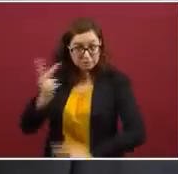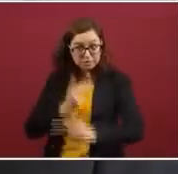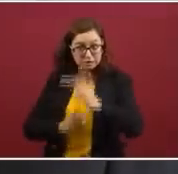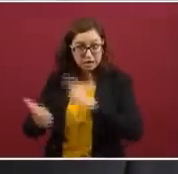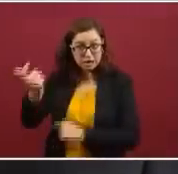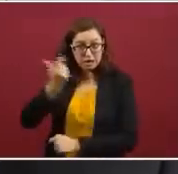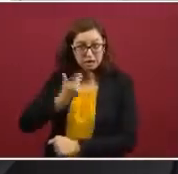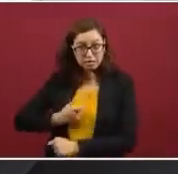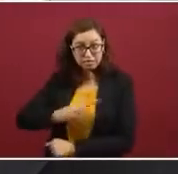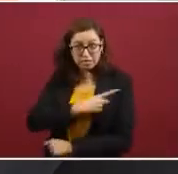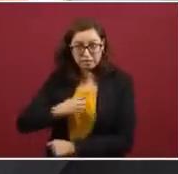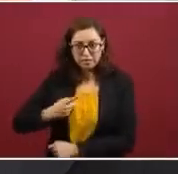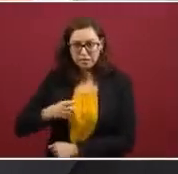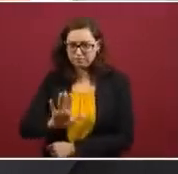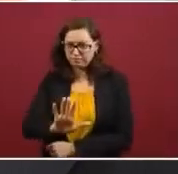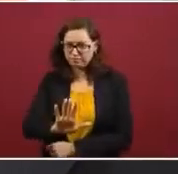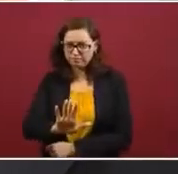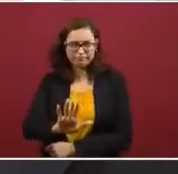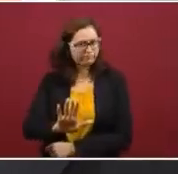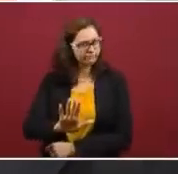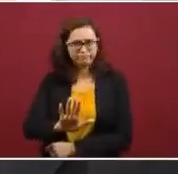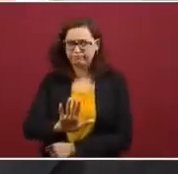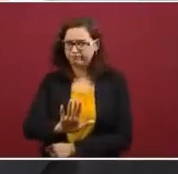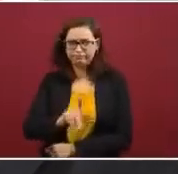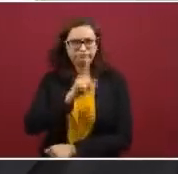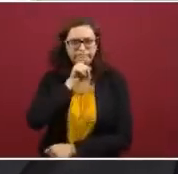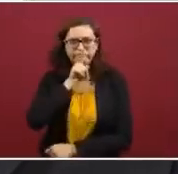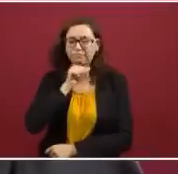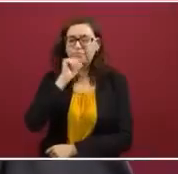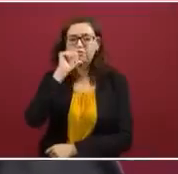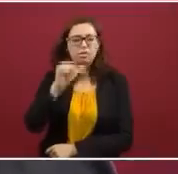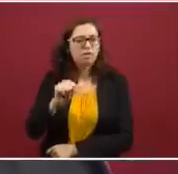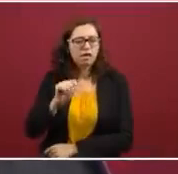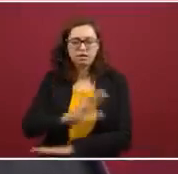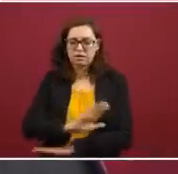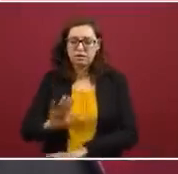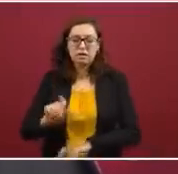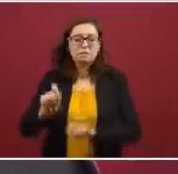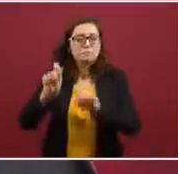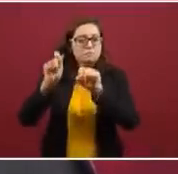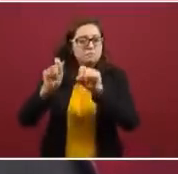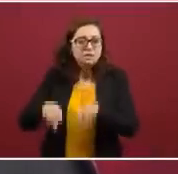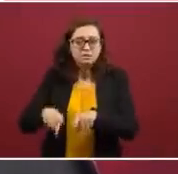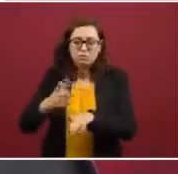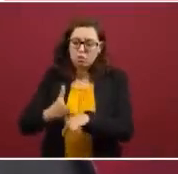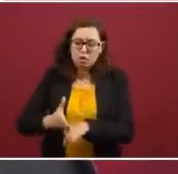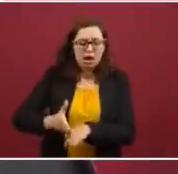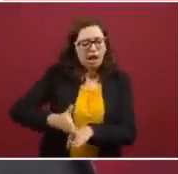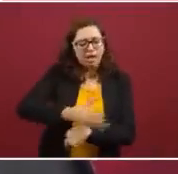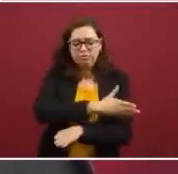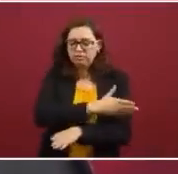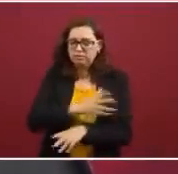es lo que ya Pemex tenía considerado.